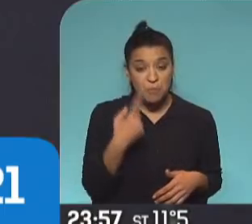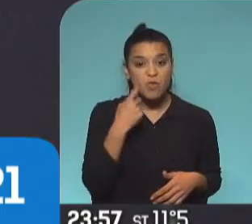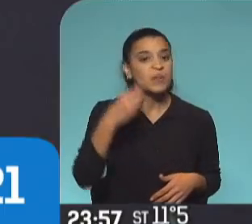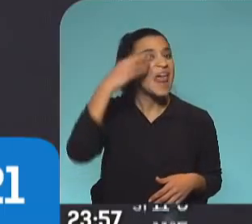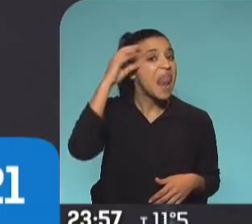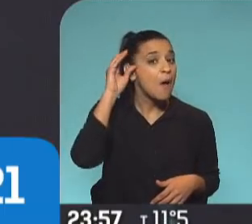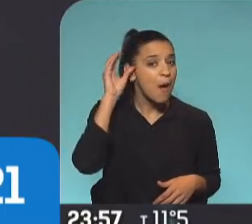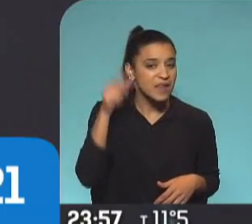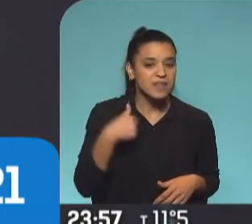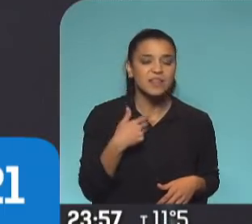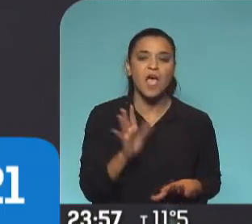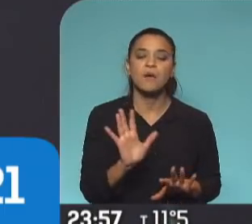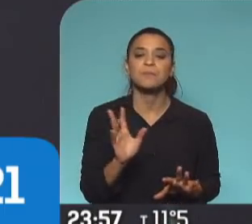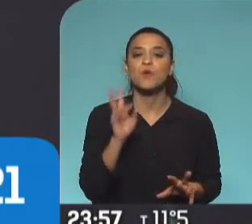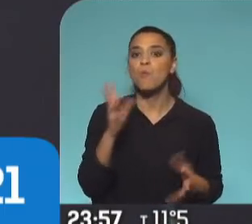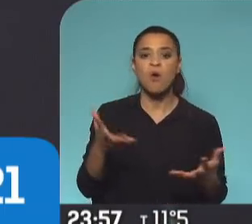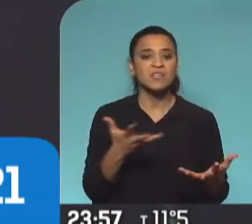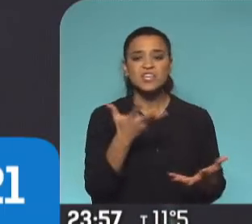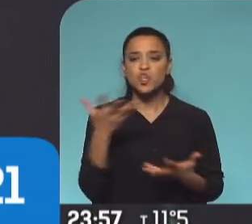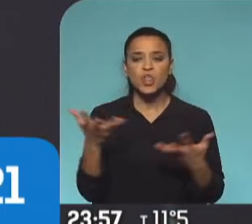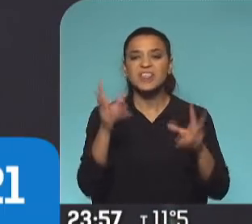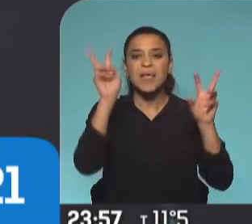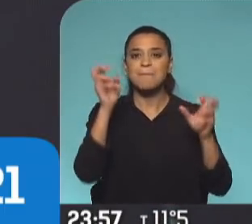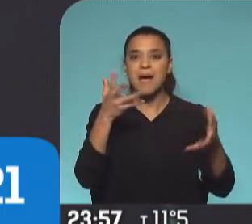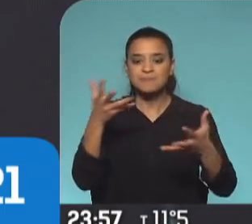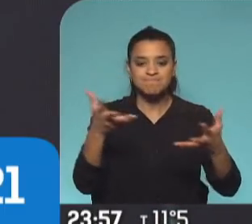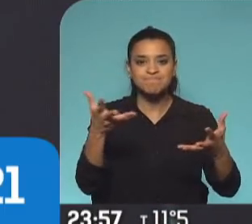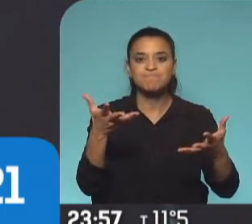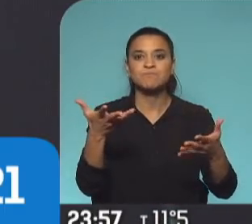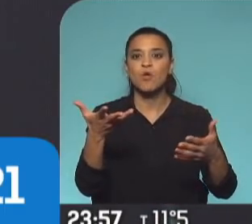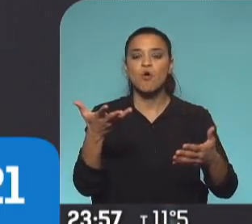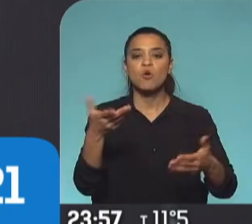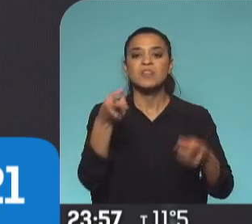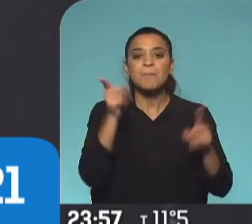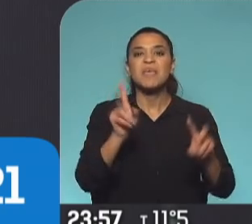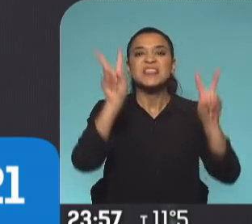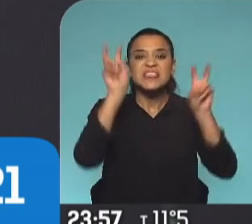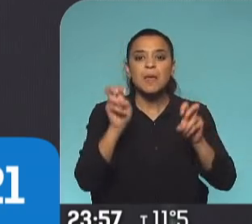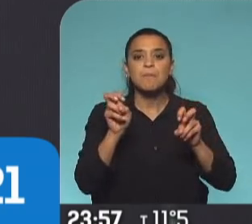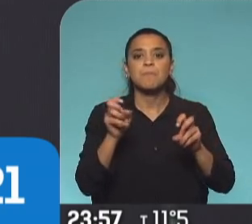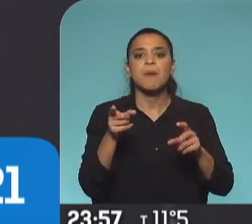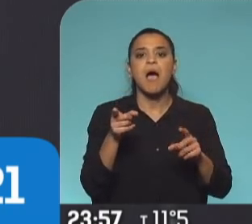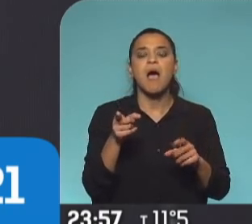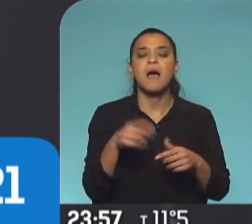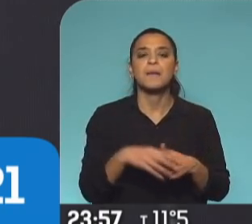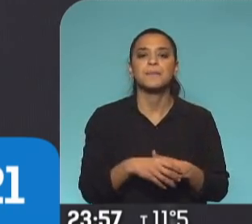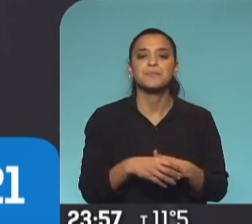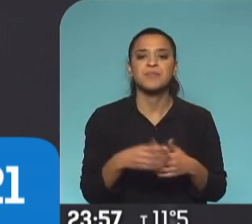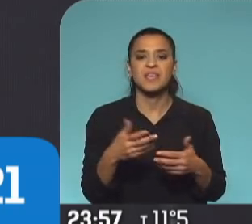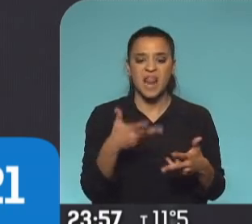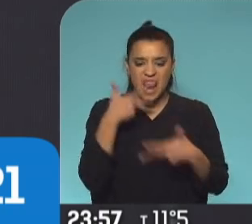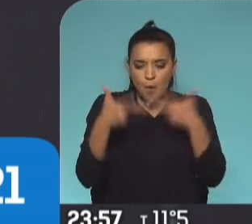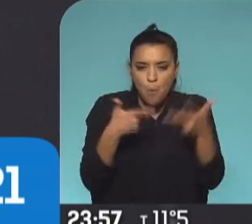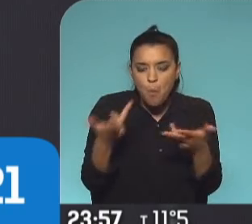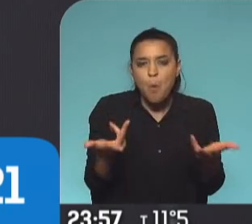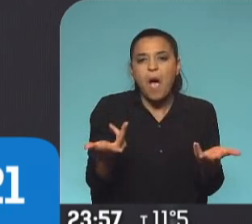Labaña, como decíamos, un poco desorientado en algunos temas, sobrepasó los temas incluso con un lenguaje